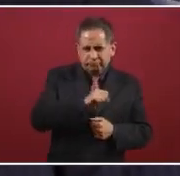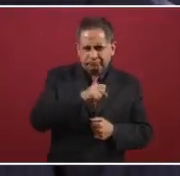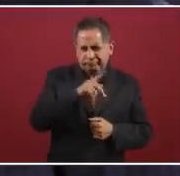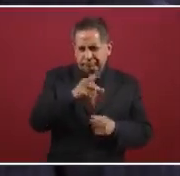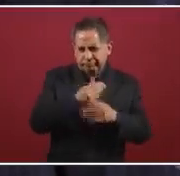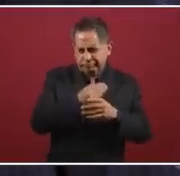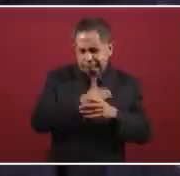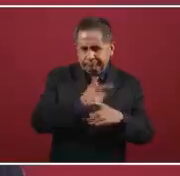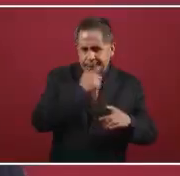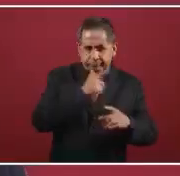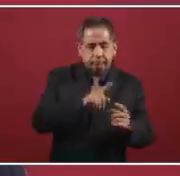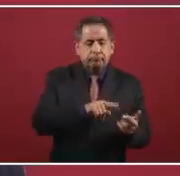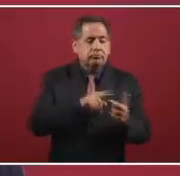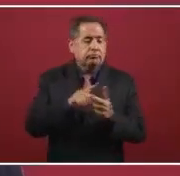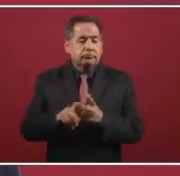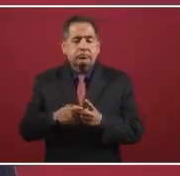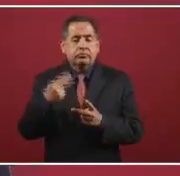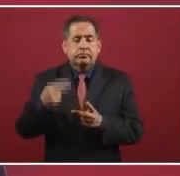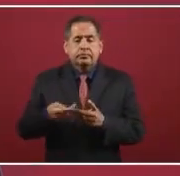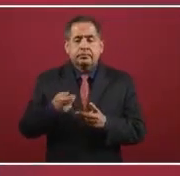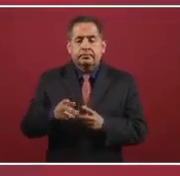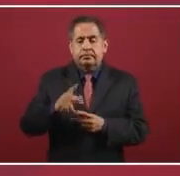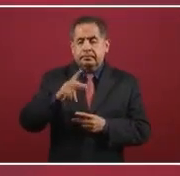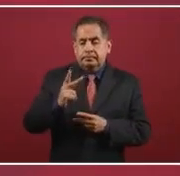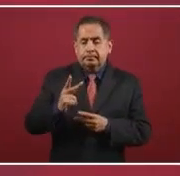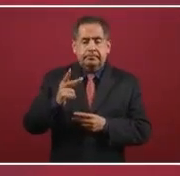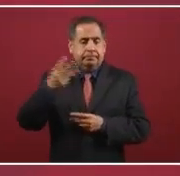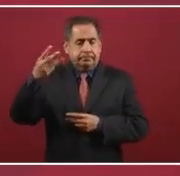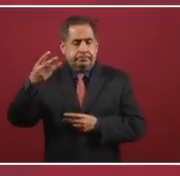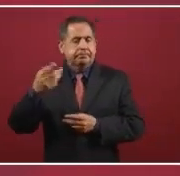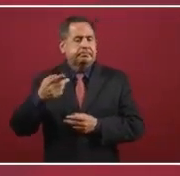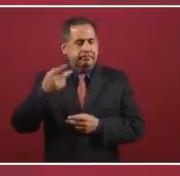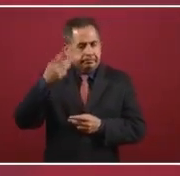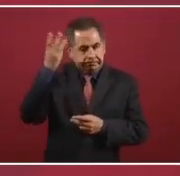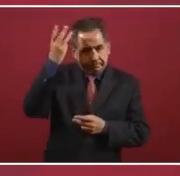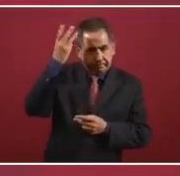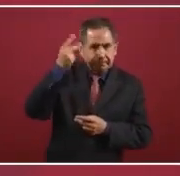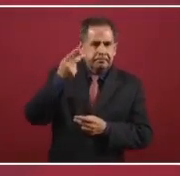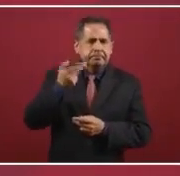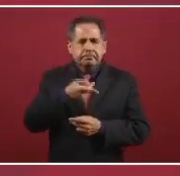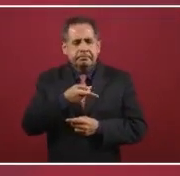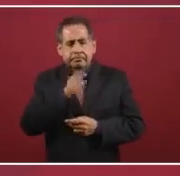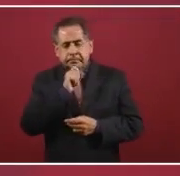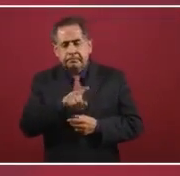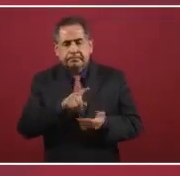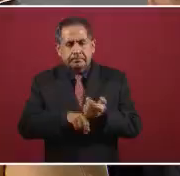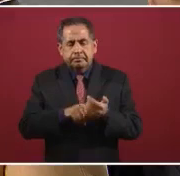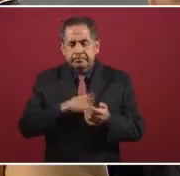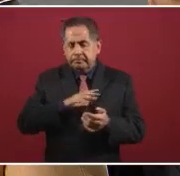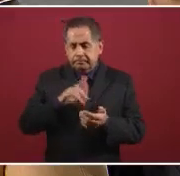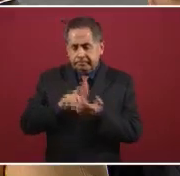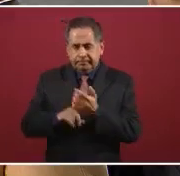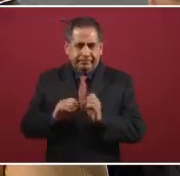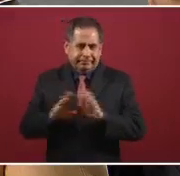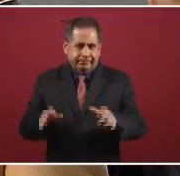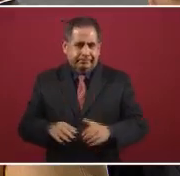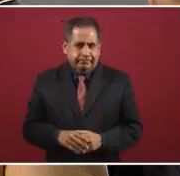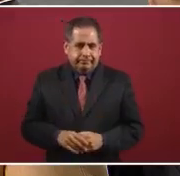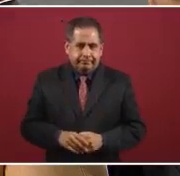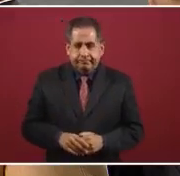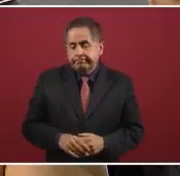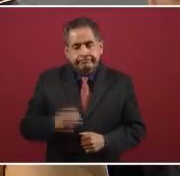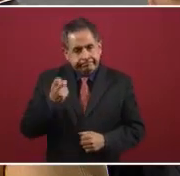o los pies cúbicos, ¿no?, que también sería otro indicativo, otro indicador. Esos fueron en